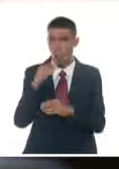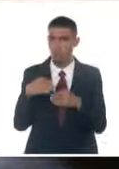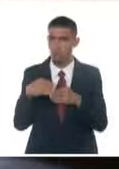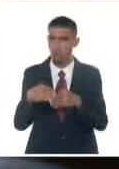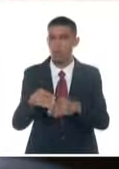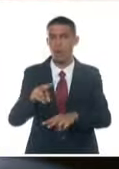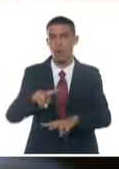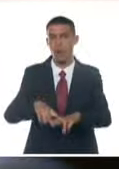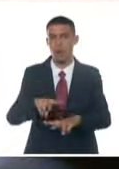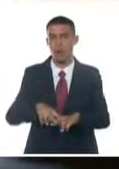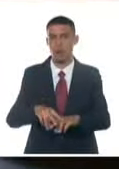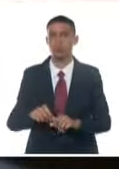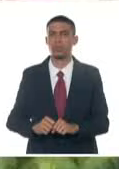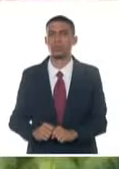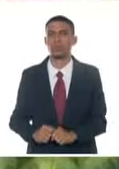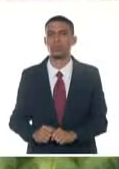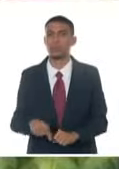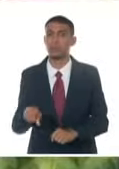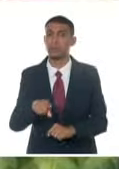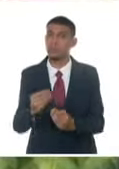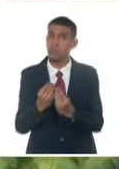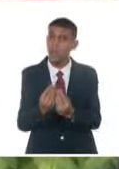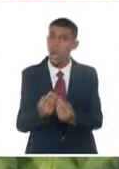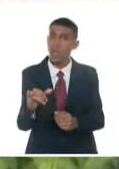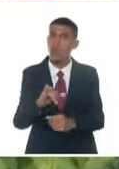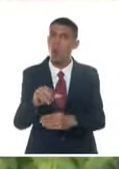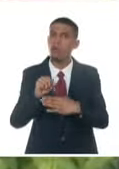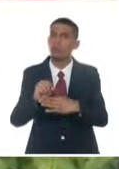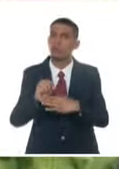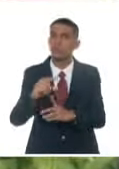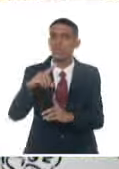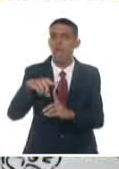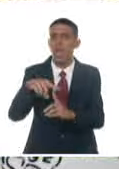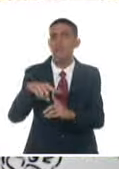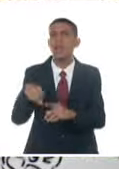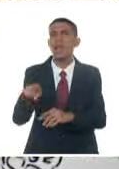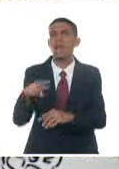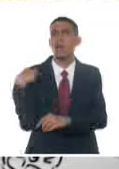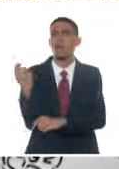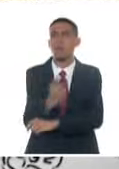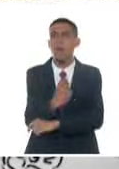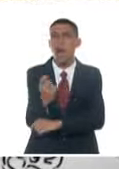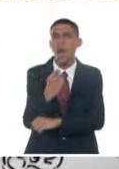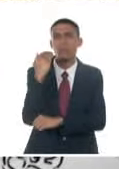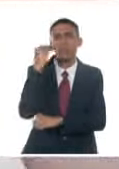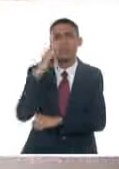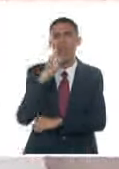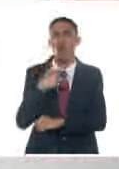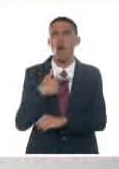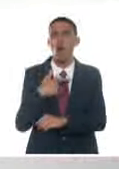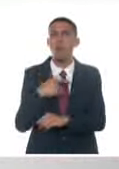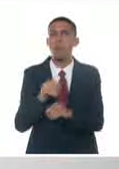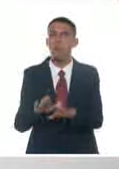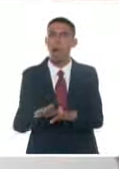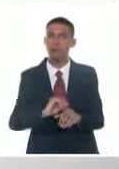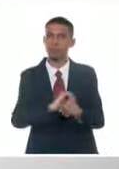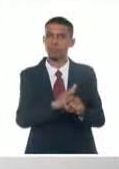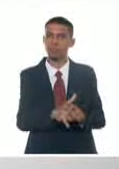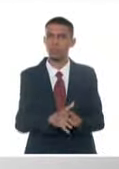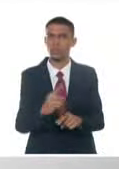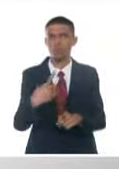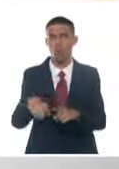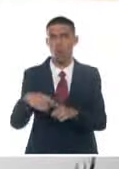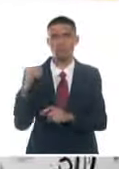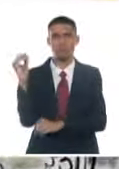Habana. La FAO además ofreció asistencia técnica a pequeños productores para enfrentar el SARS-CoV-2 y eventos hidrometeorológicos